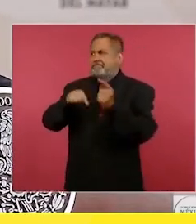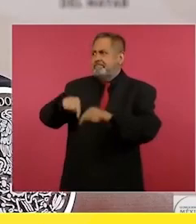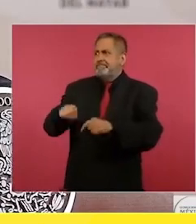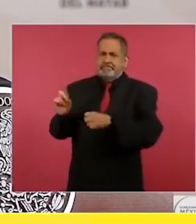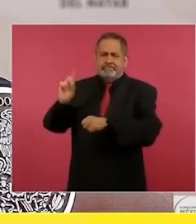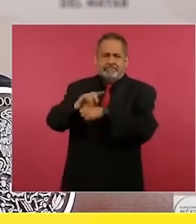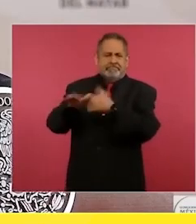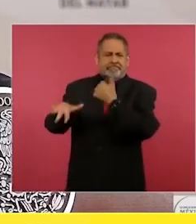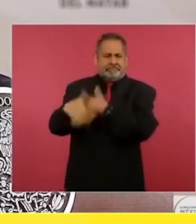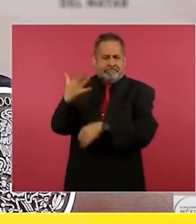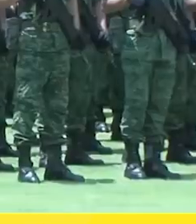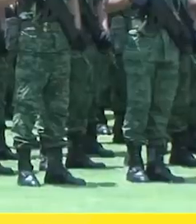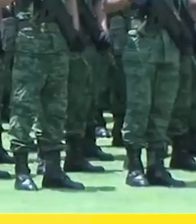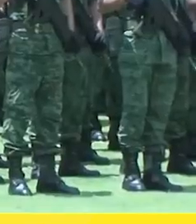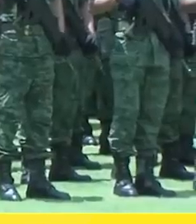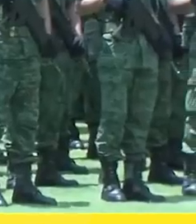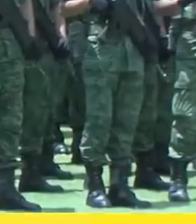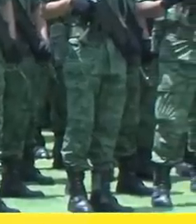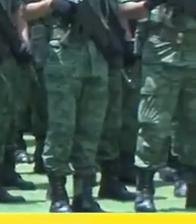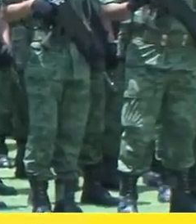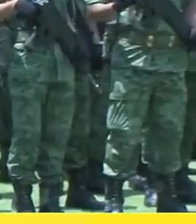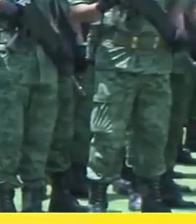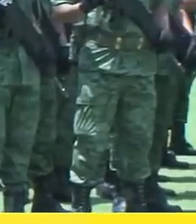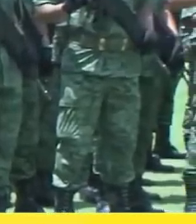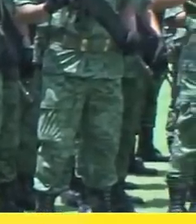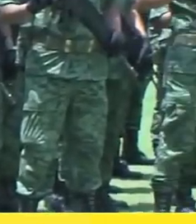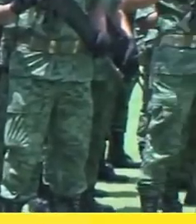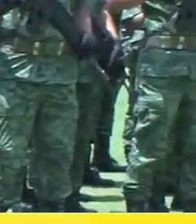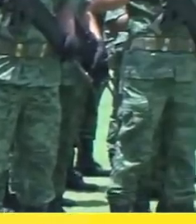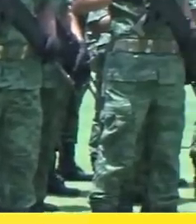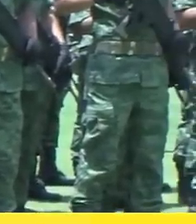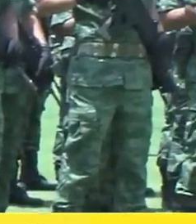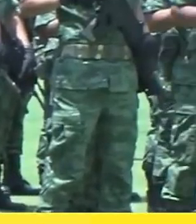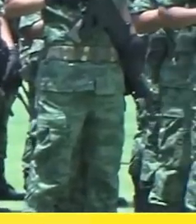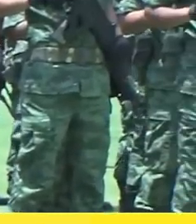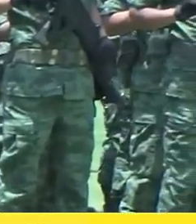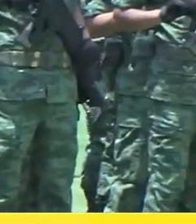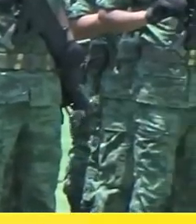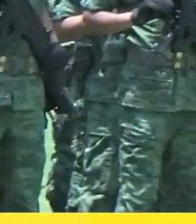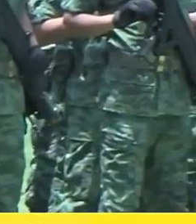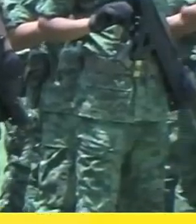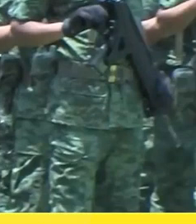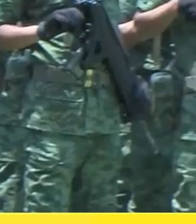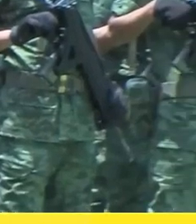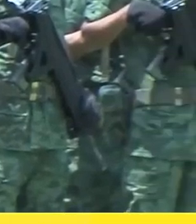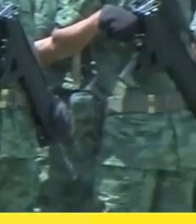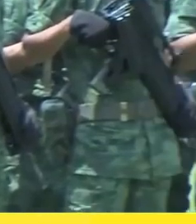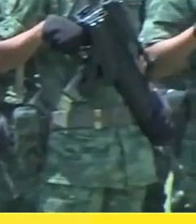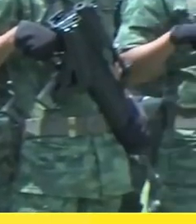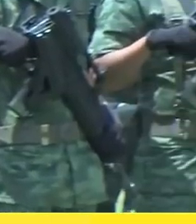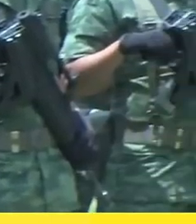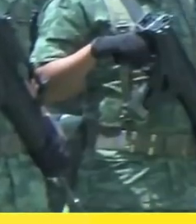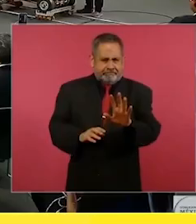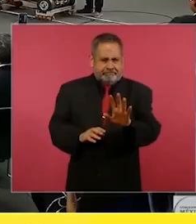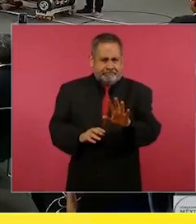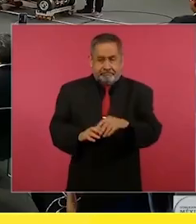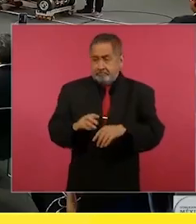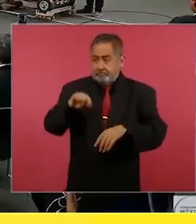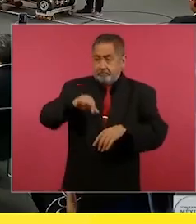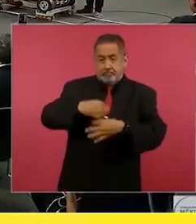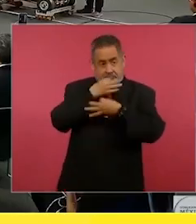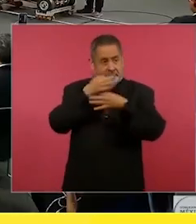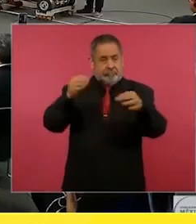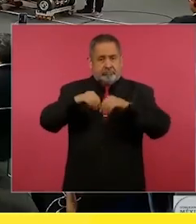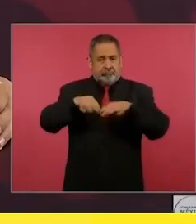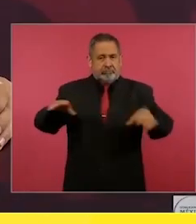este creciente rol que ha tenido el ejército mexicano en tareas más allá del tema de la seguridad pública y el aumento de su presupuesto